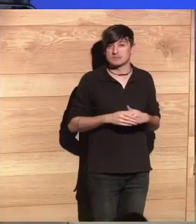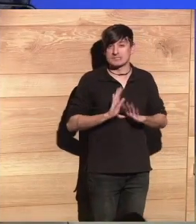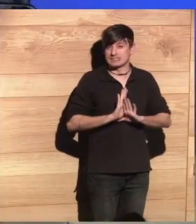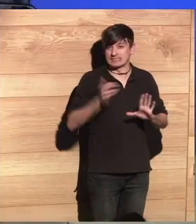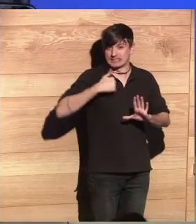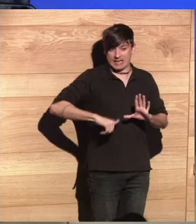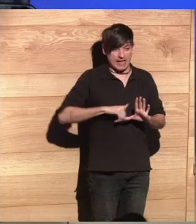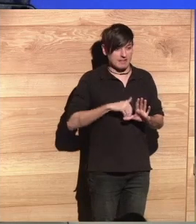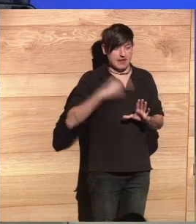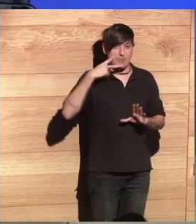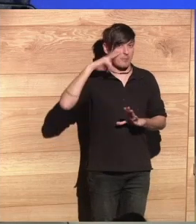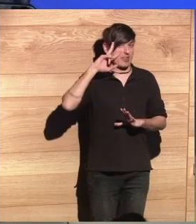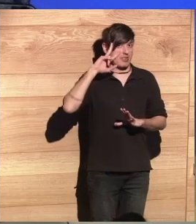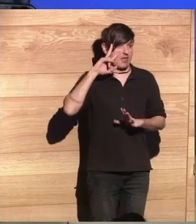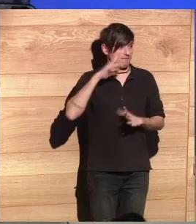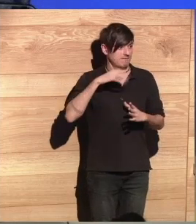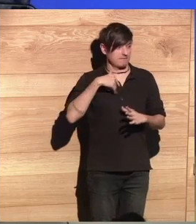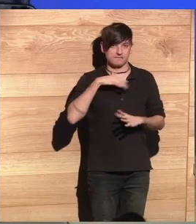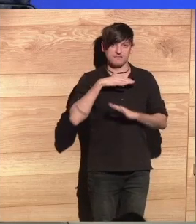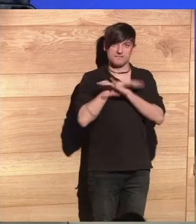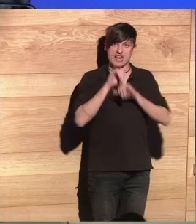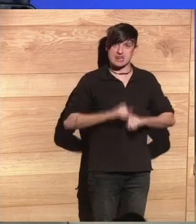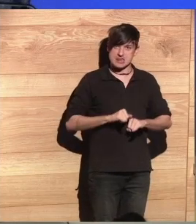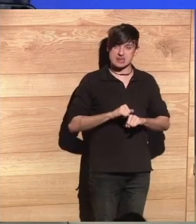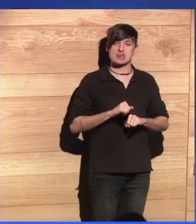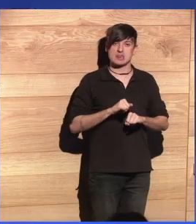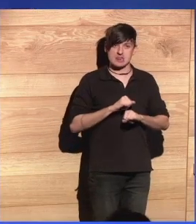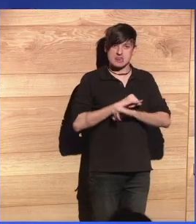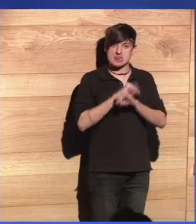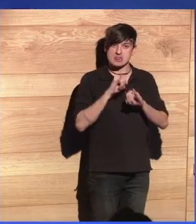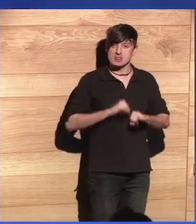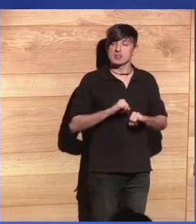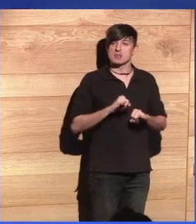y ya muy feliz por la experiencia nomás de haber entrado en esta